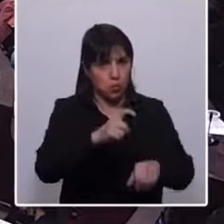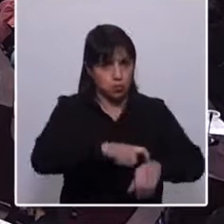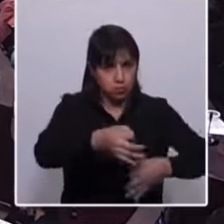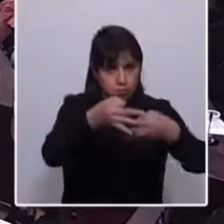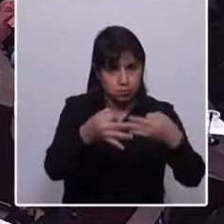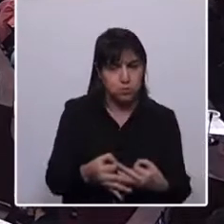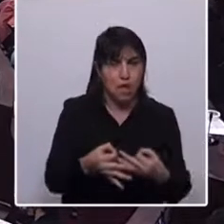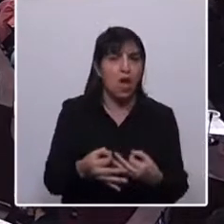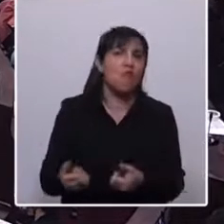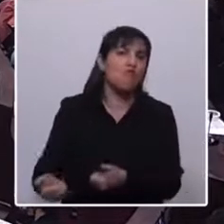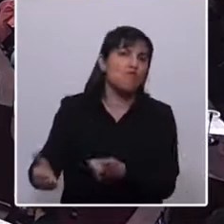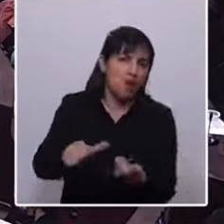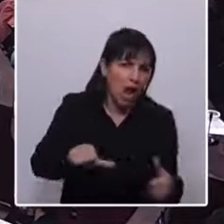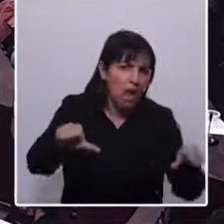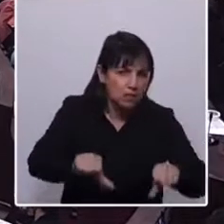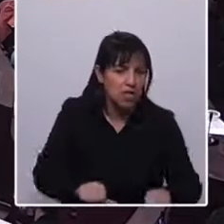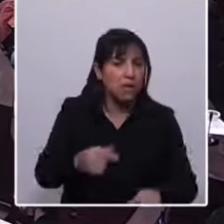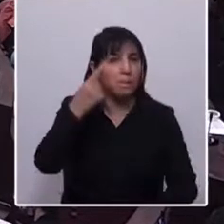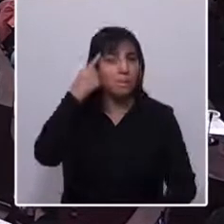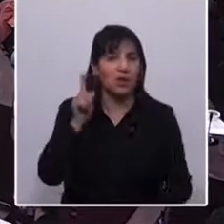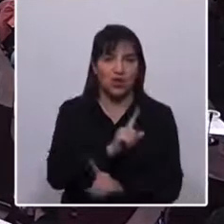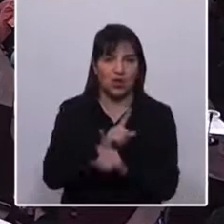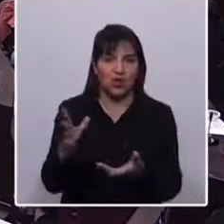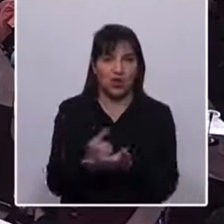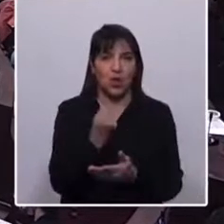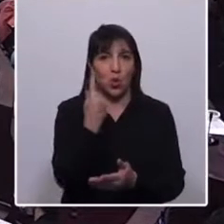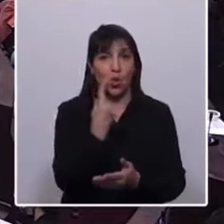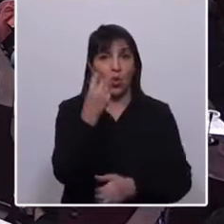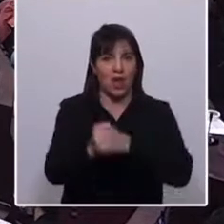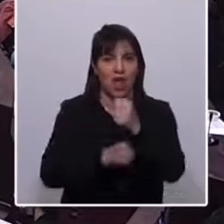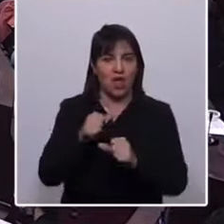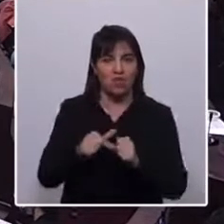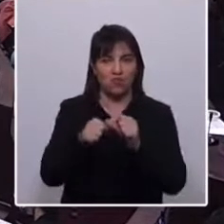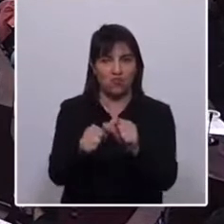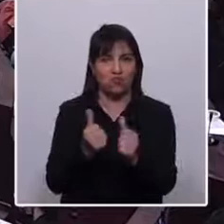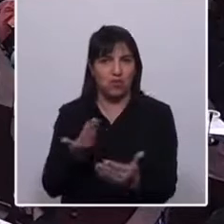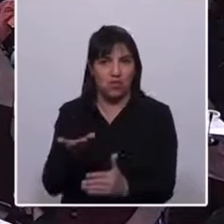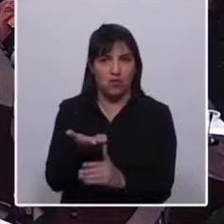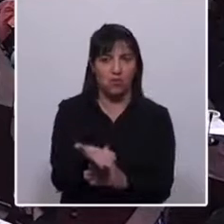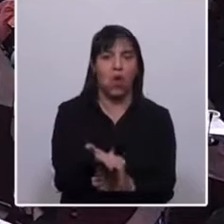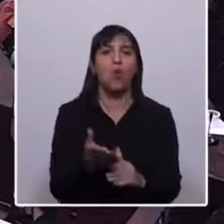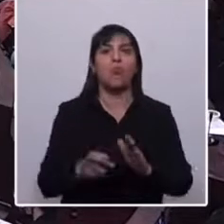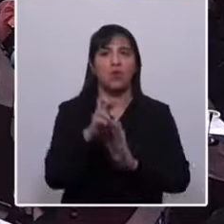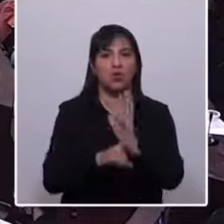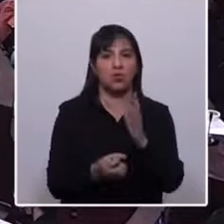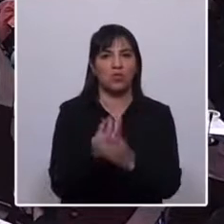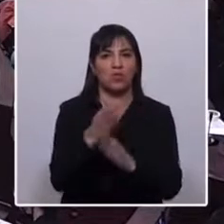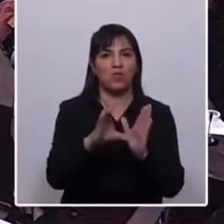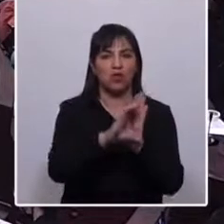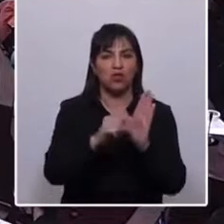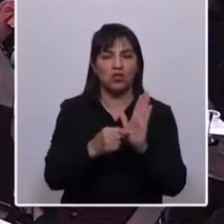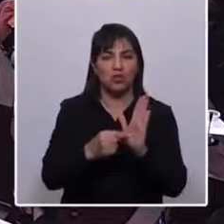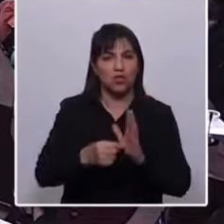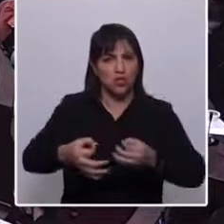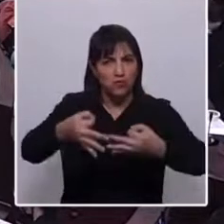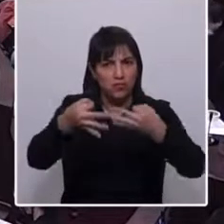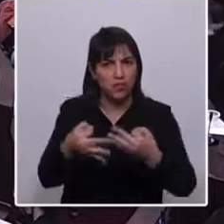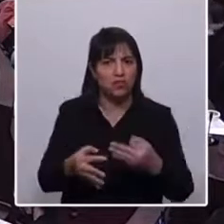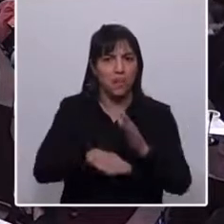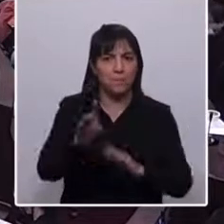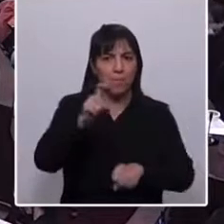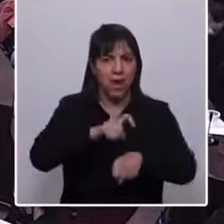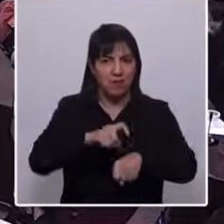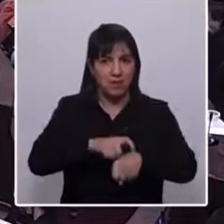fracasar, pero no lo lograron, y en un año les entregamos un proyecto de nueva Constitución. De toda lógica era darle más tiempo a los